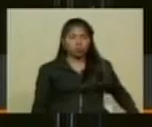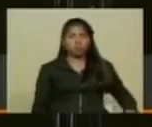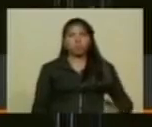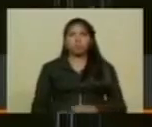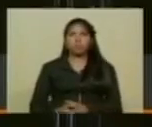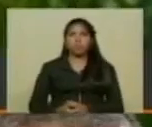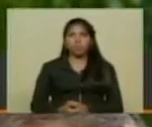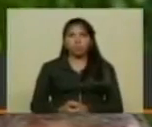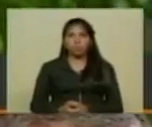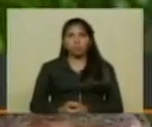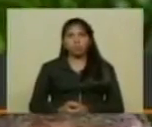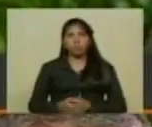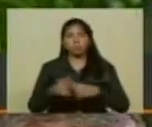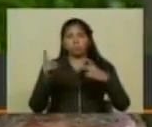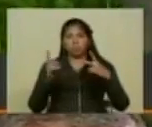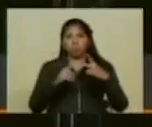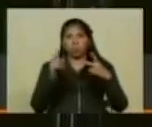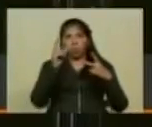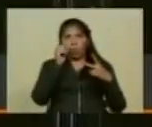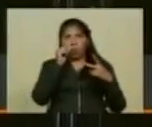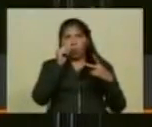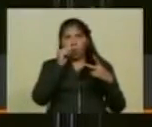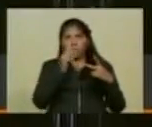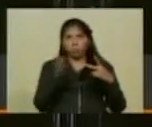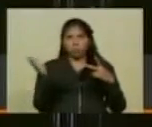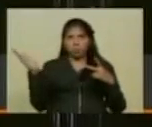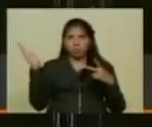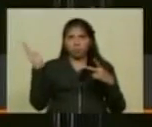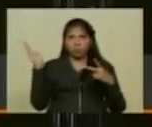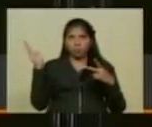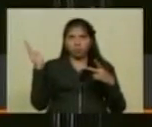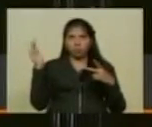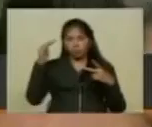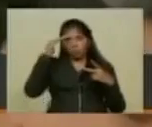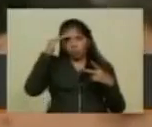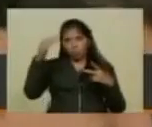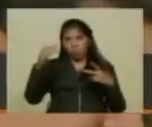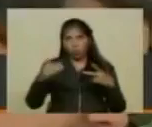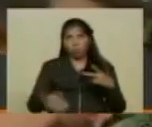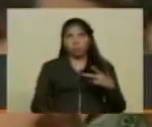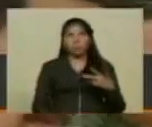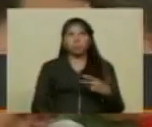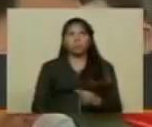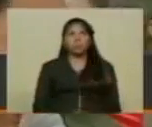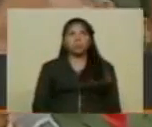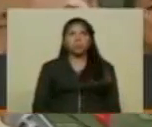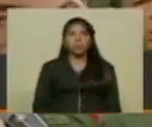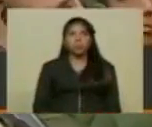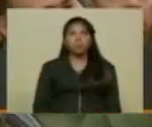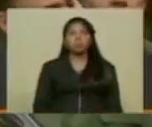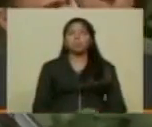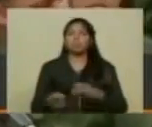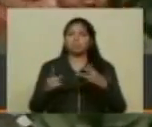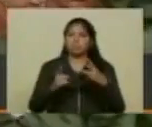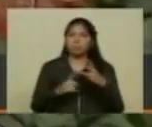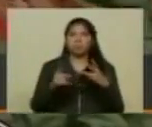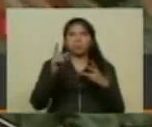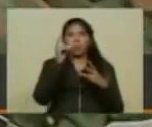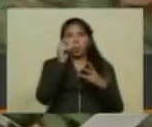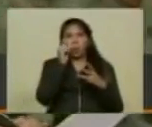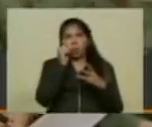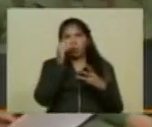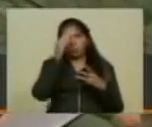García Tucen, Orlando Maneiro, Benavides Torres, Luis Alberto Medina,